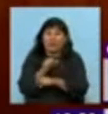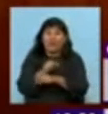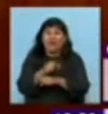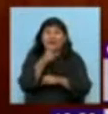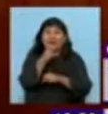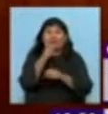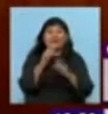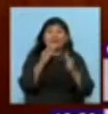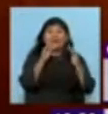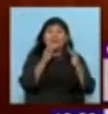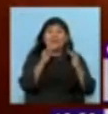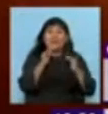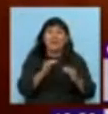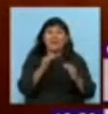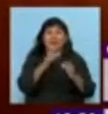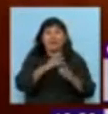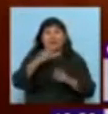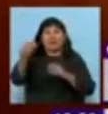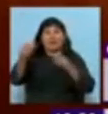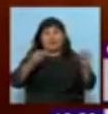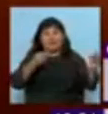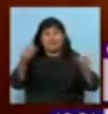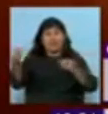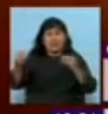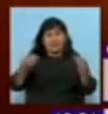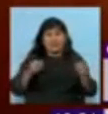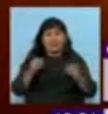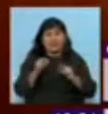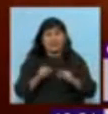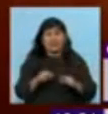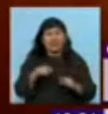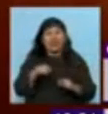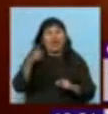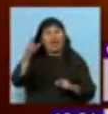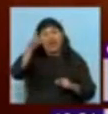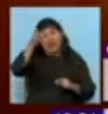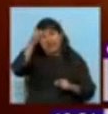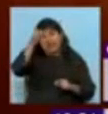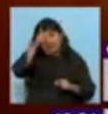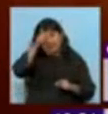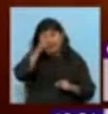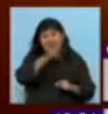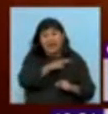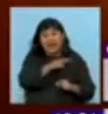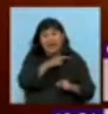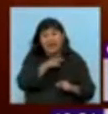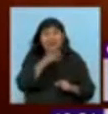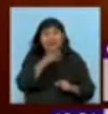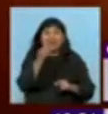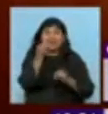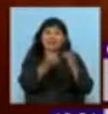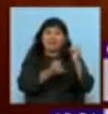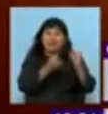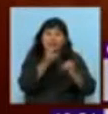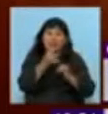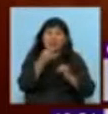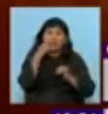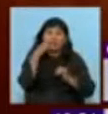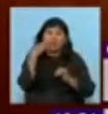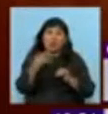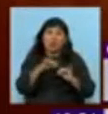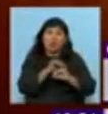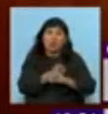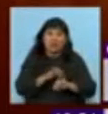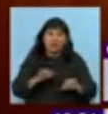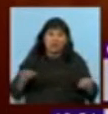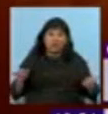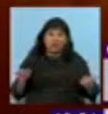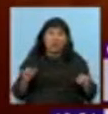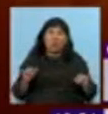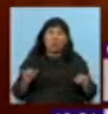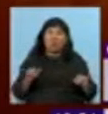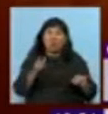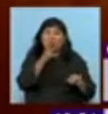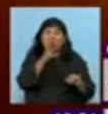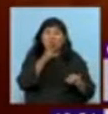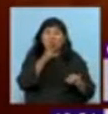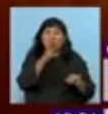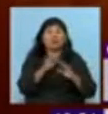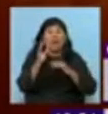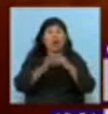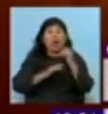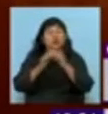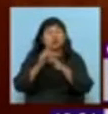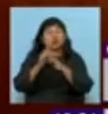policía seguramente en algún espacio que ustedes suelen concederlo, puede haber anunciado la construcción